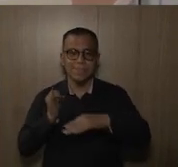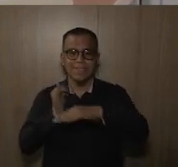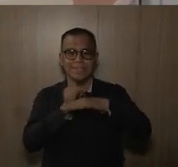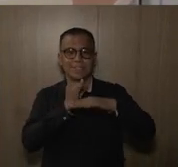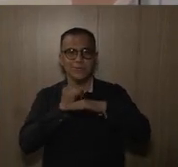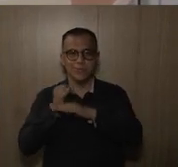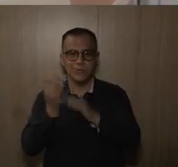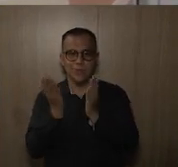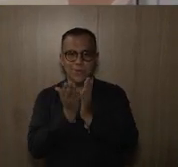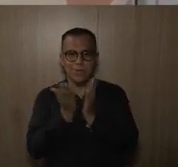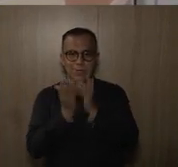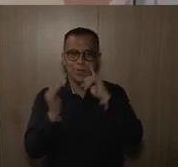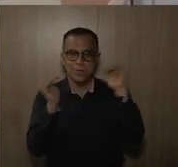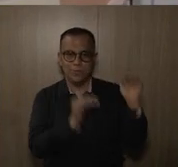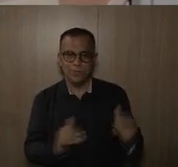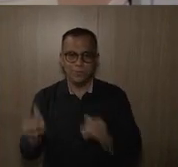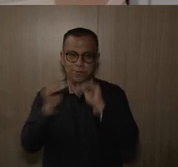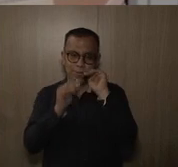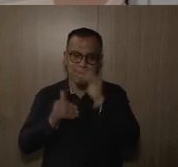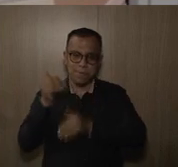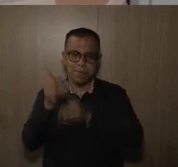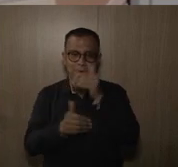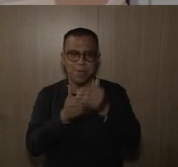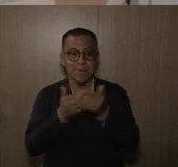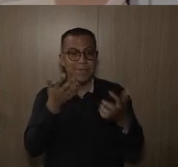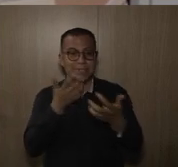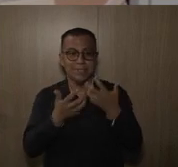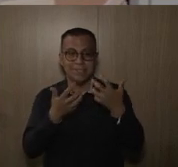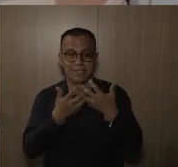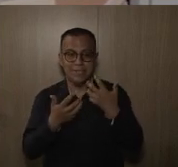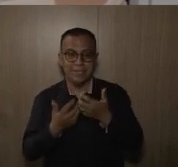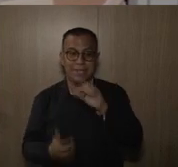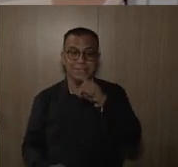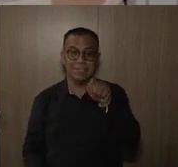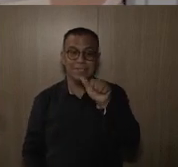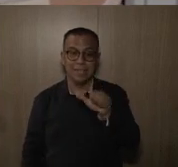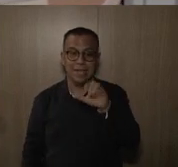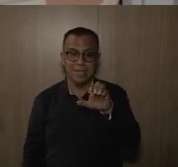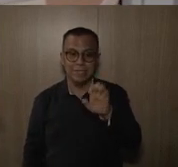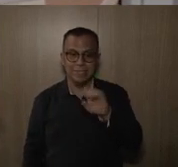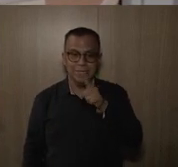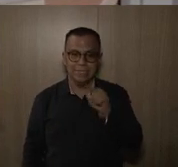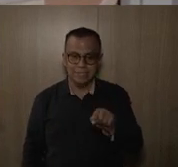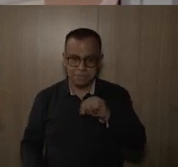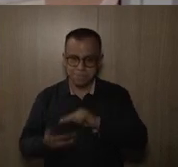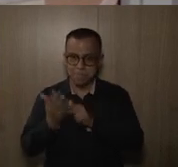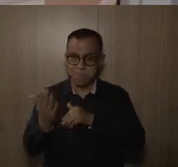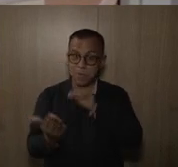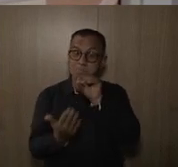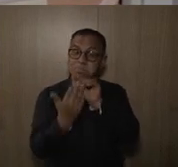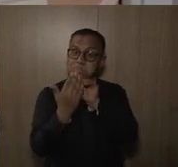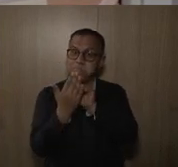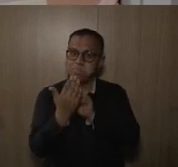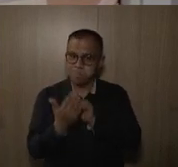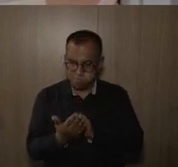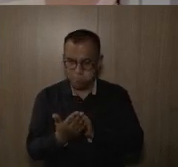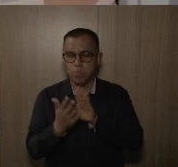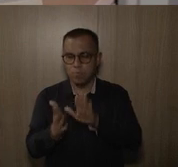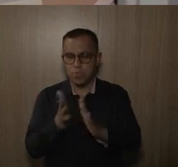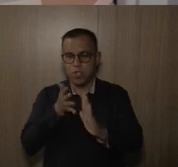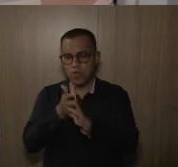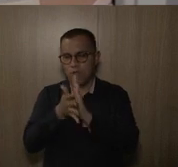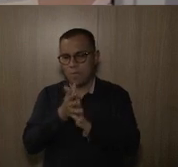educación superior requieren un trámite, entran al sistema SACES y montan su información requerida en cada